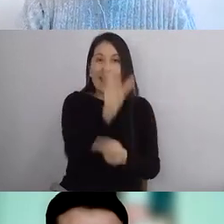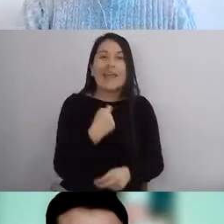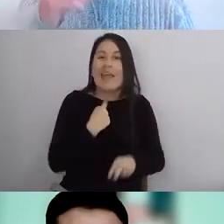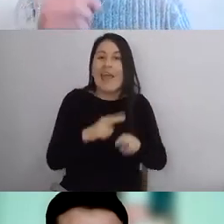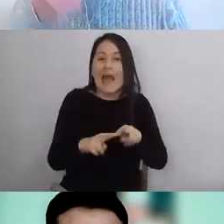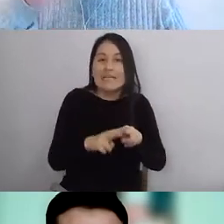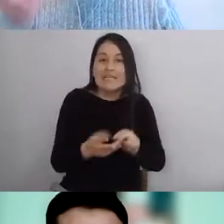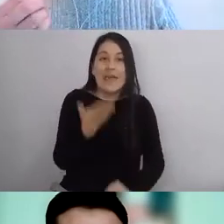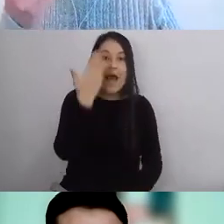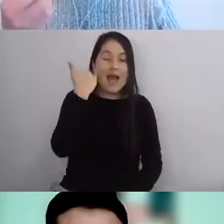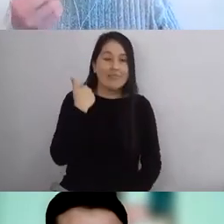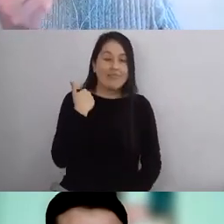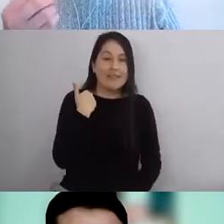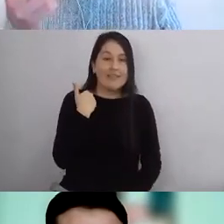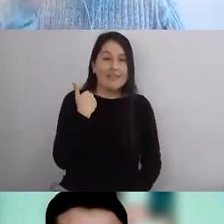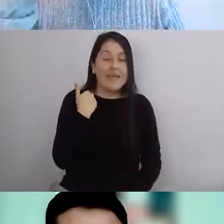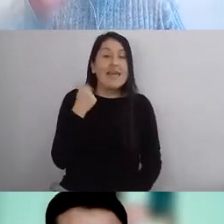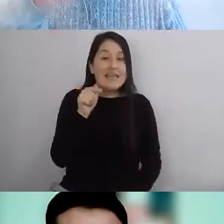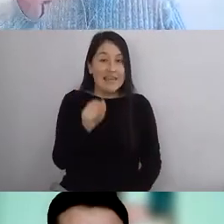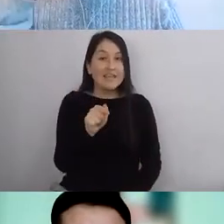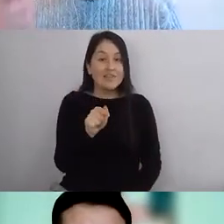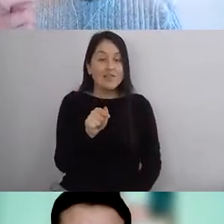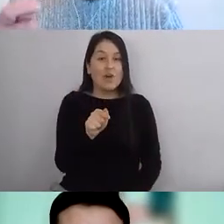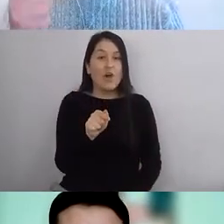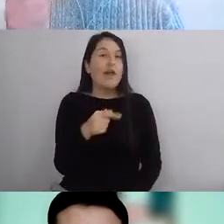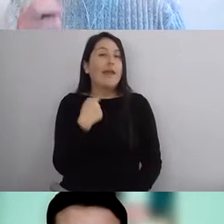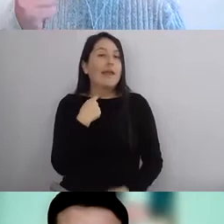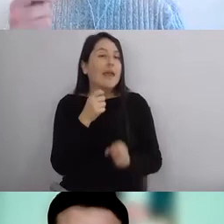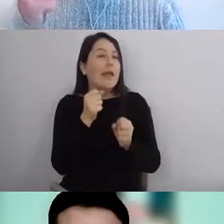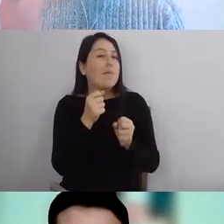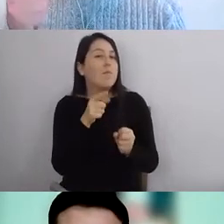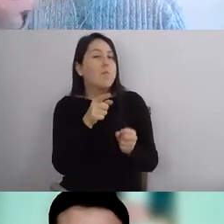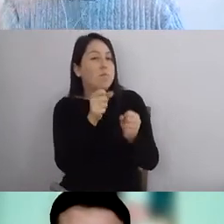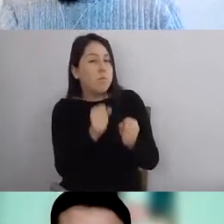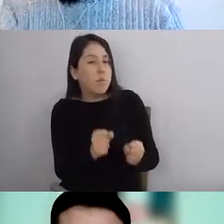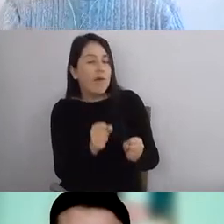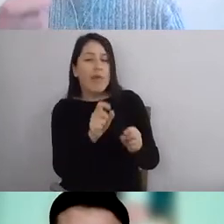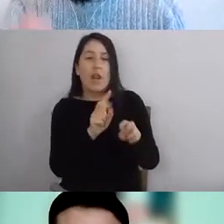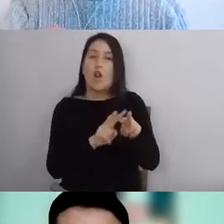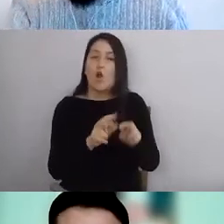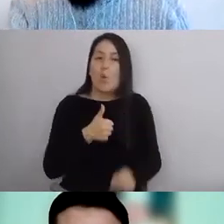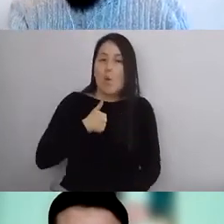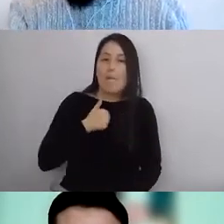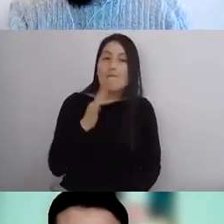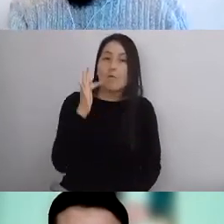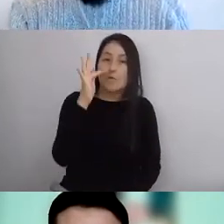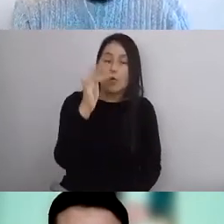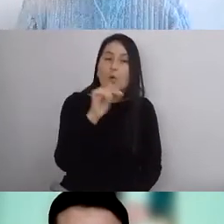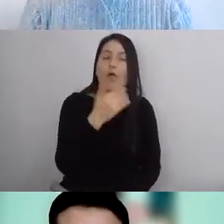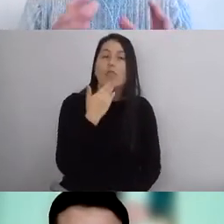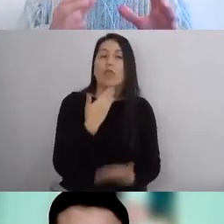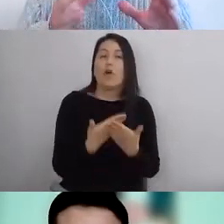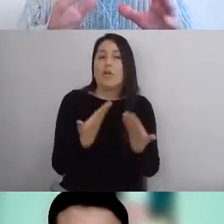pasado y esos comportamientos nos van a decir qué tan posible es que esta persona lo haga en un futuro, cuando ya esté trabajando,